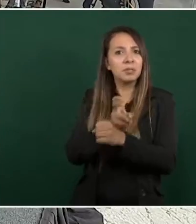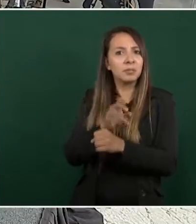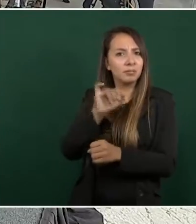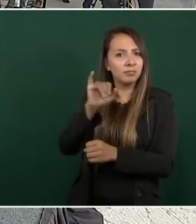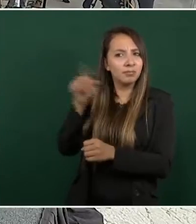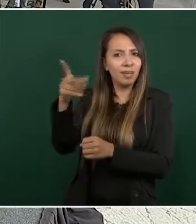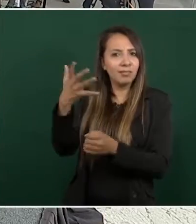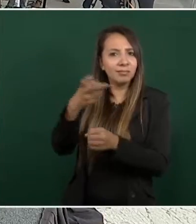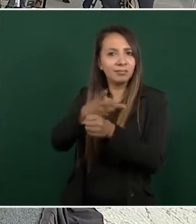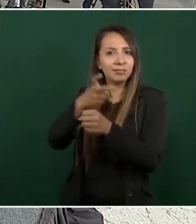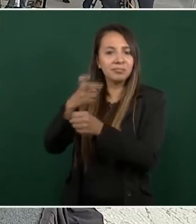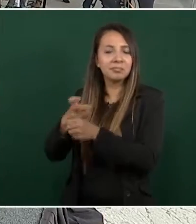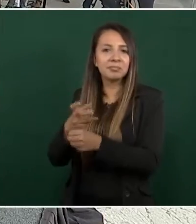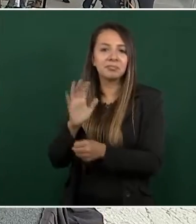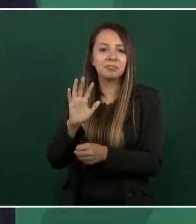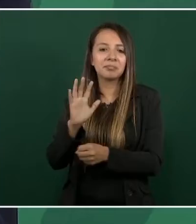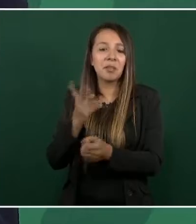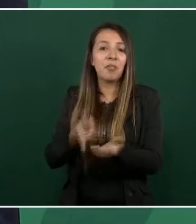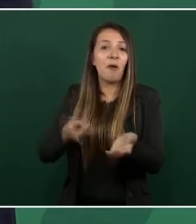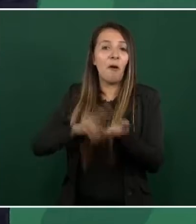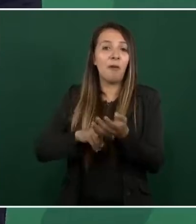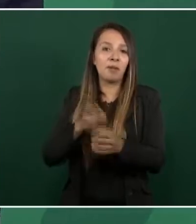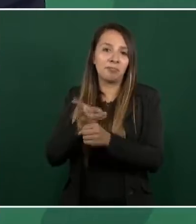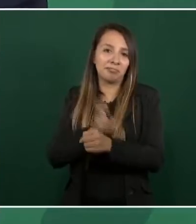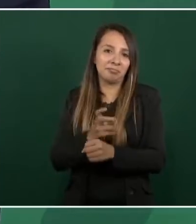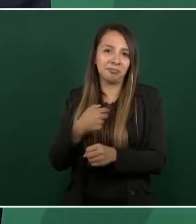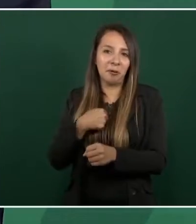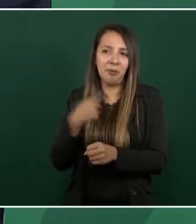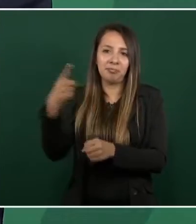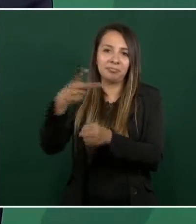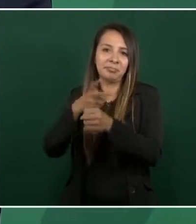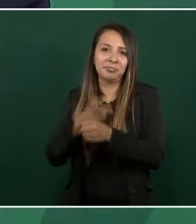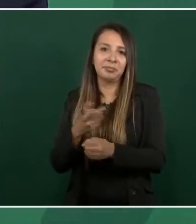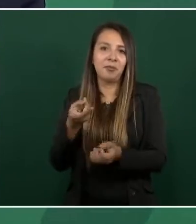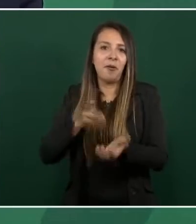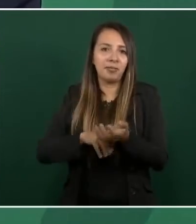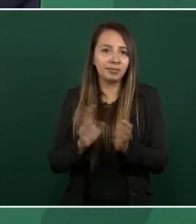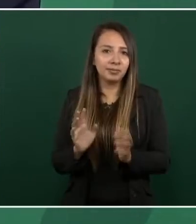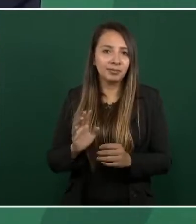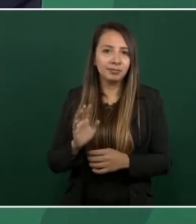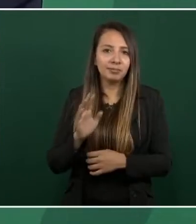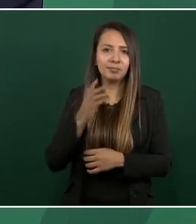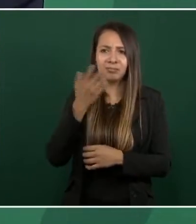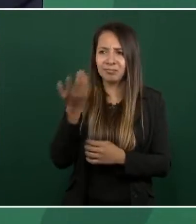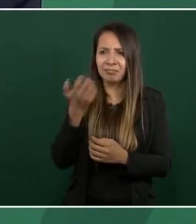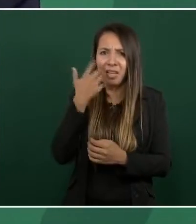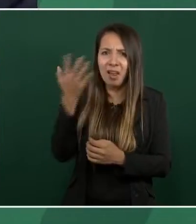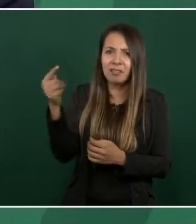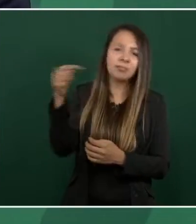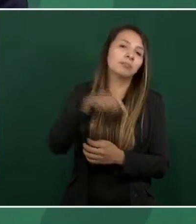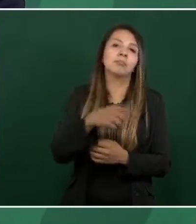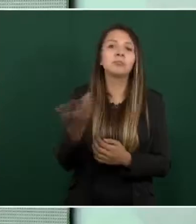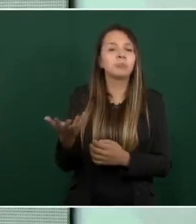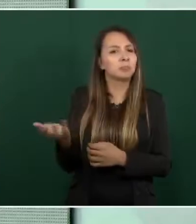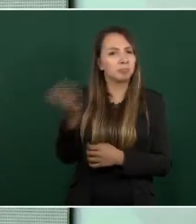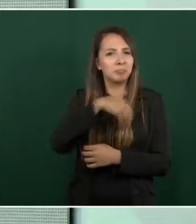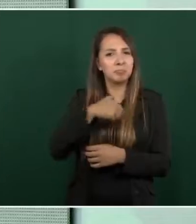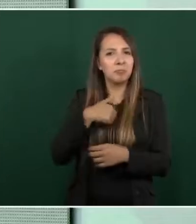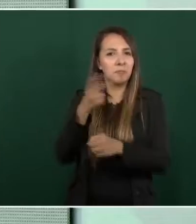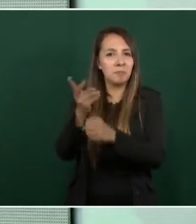Entonces está doblemente invitado. Y claro, si quiere estar ahí, los invito a